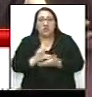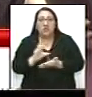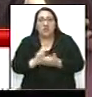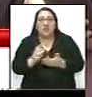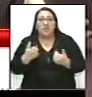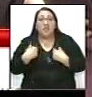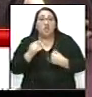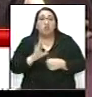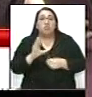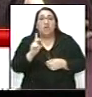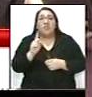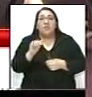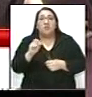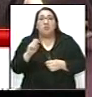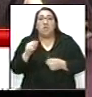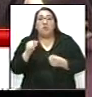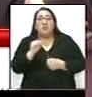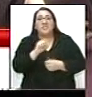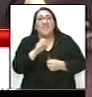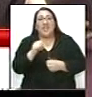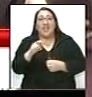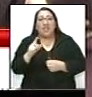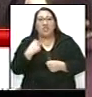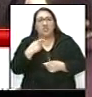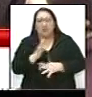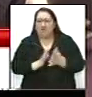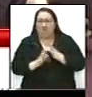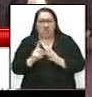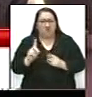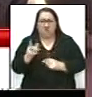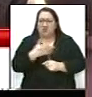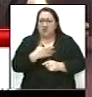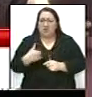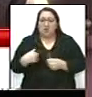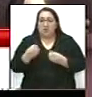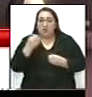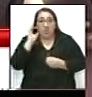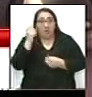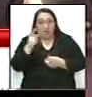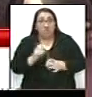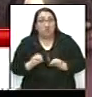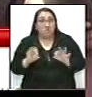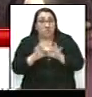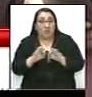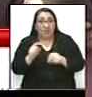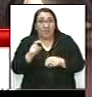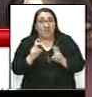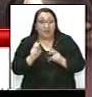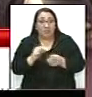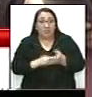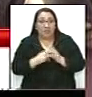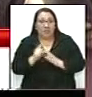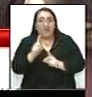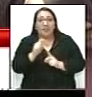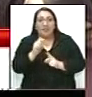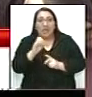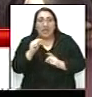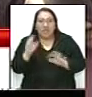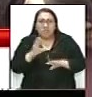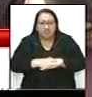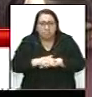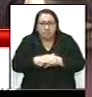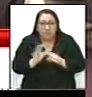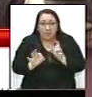sus diputados como senadores, y eso es totalmente falso, presidenta. Por eso creo es muy importante en este tema que es técnico,